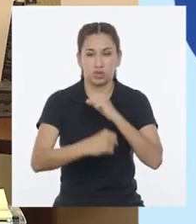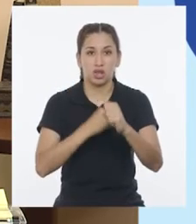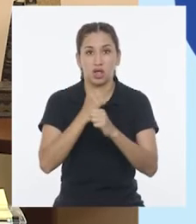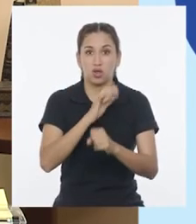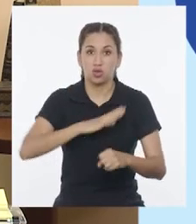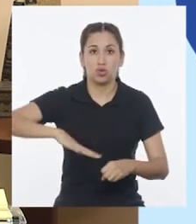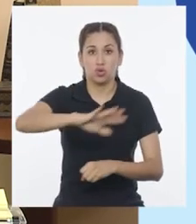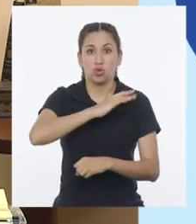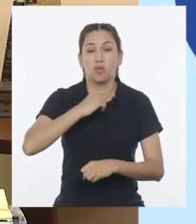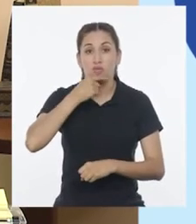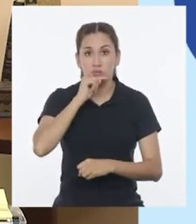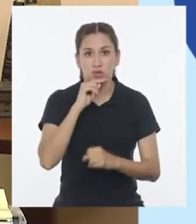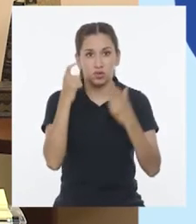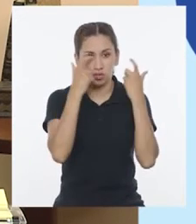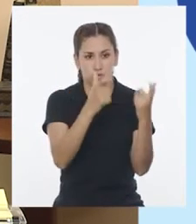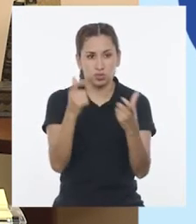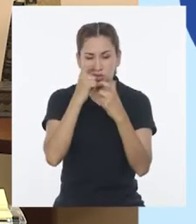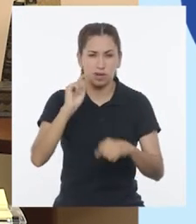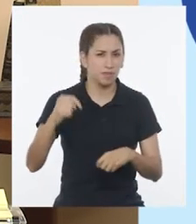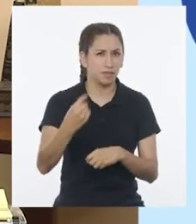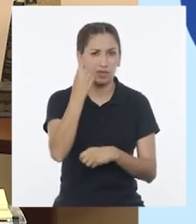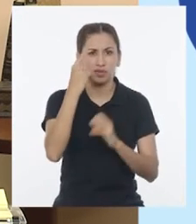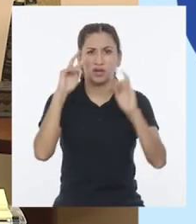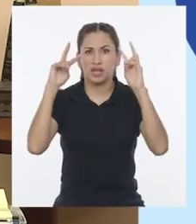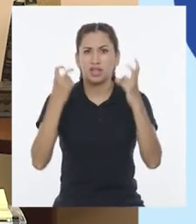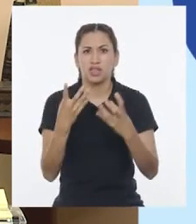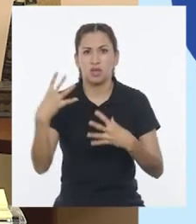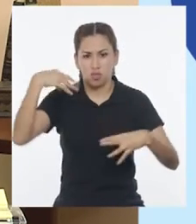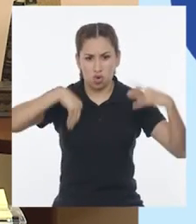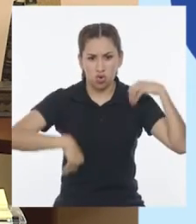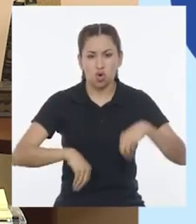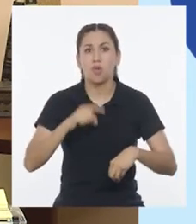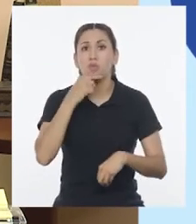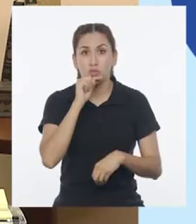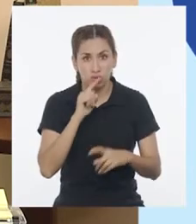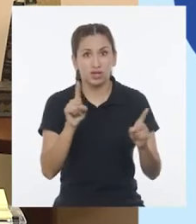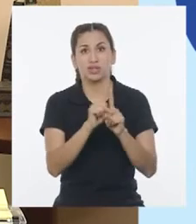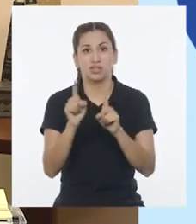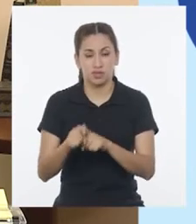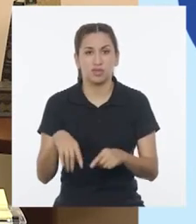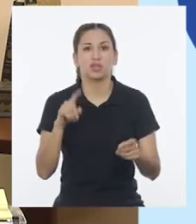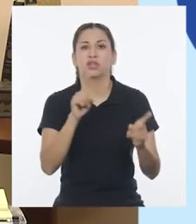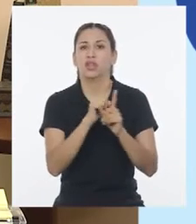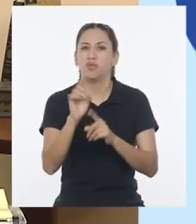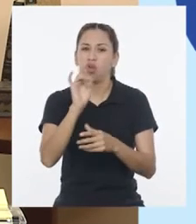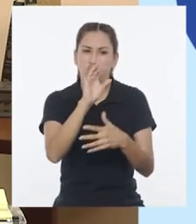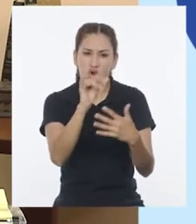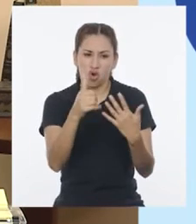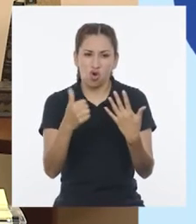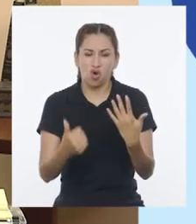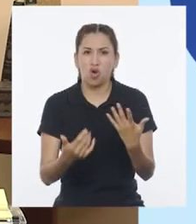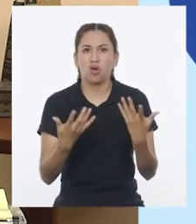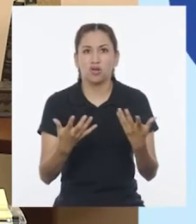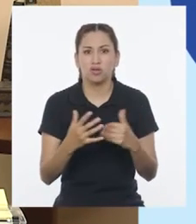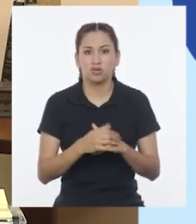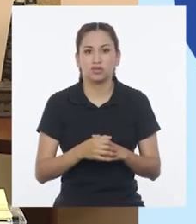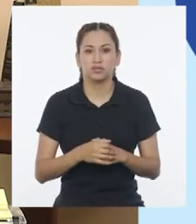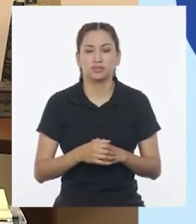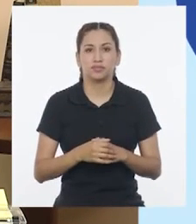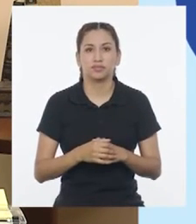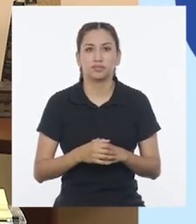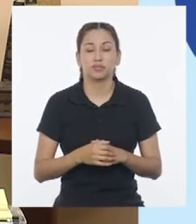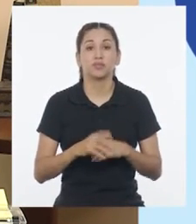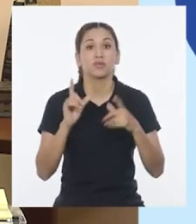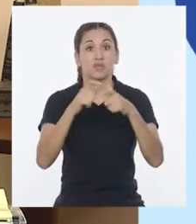más o menos un año. Las mujeres vemos por primera vez casos de robo. También vemos distintos casos